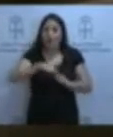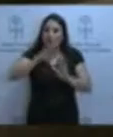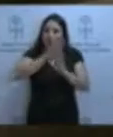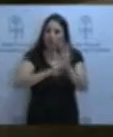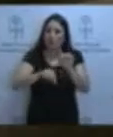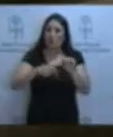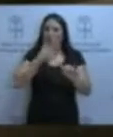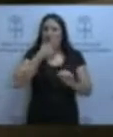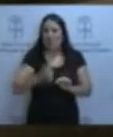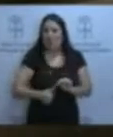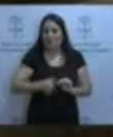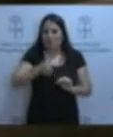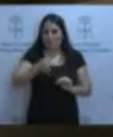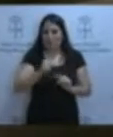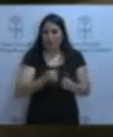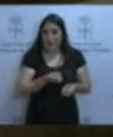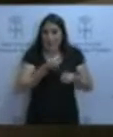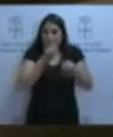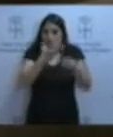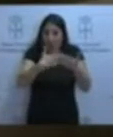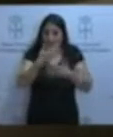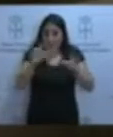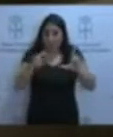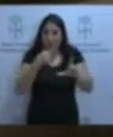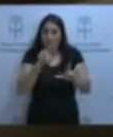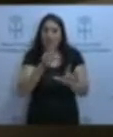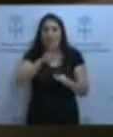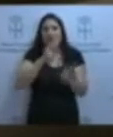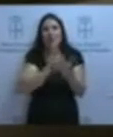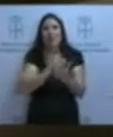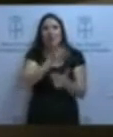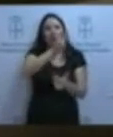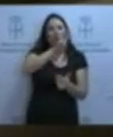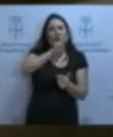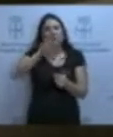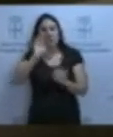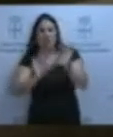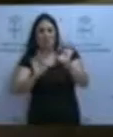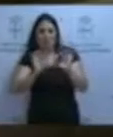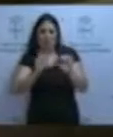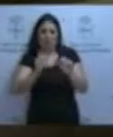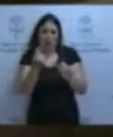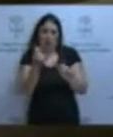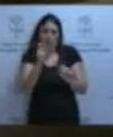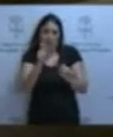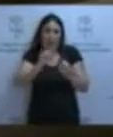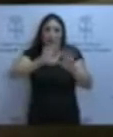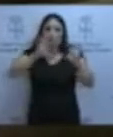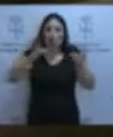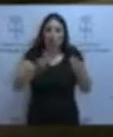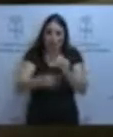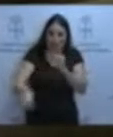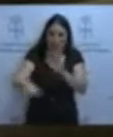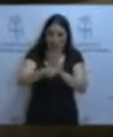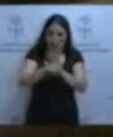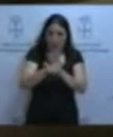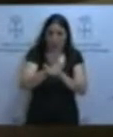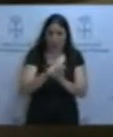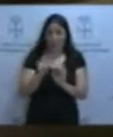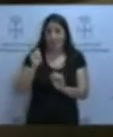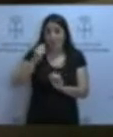más. Según la información publicada por los medios de comunicación, solo se pagó entre el 2 y el 3% del dinero defraudado. Muchas de esas fortunas, como usted sabe,